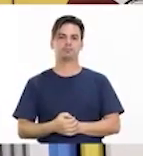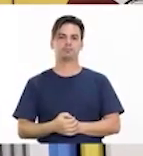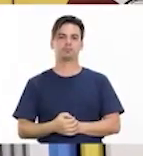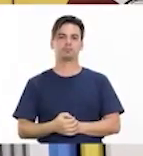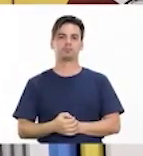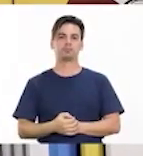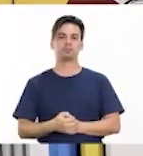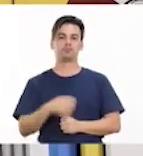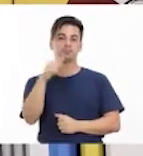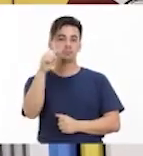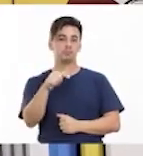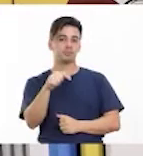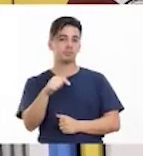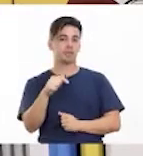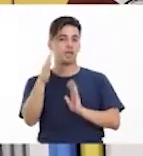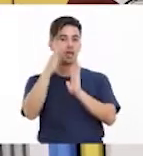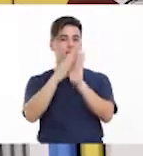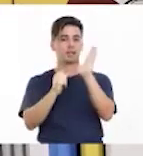Para este semestre le proponemos